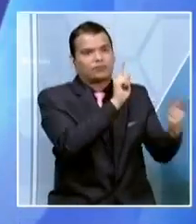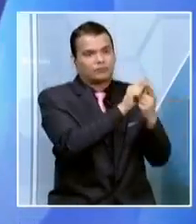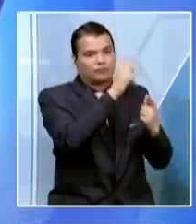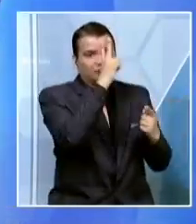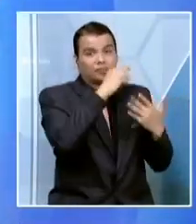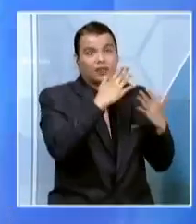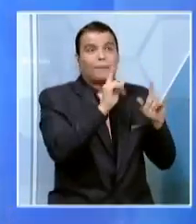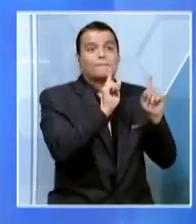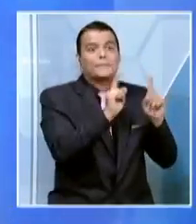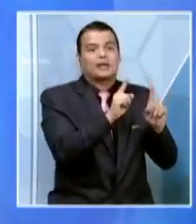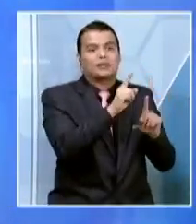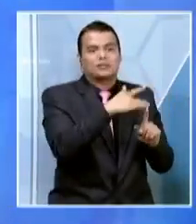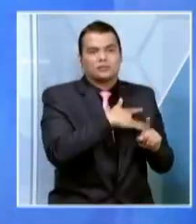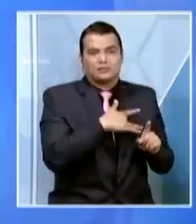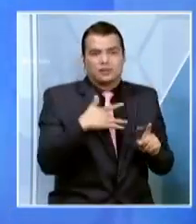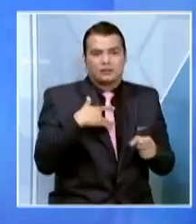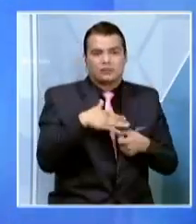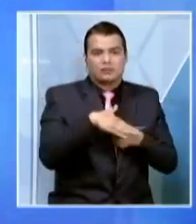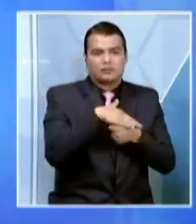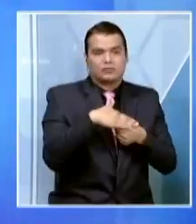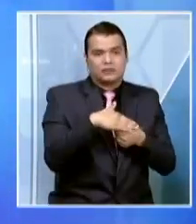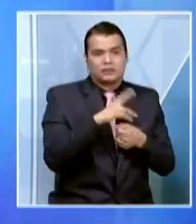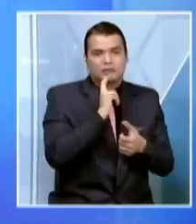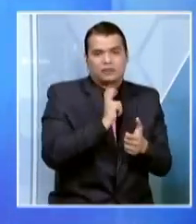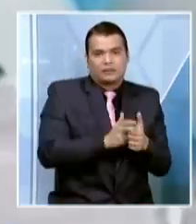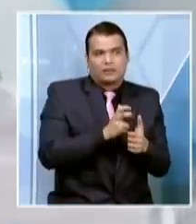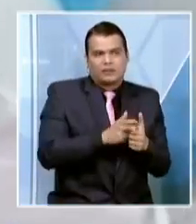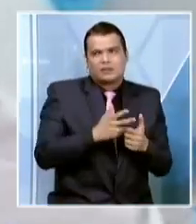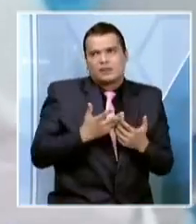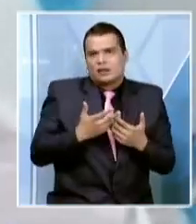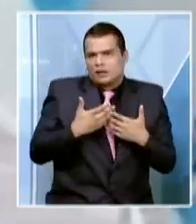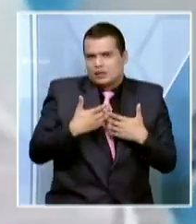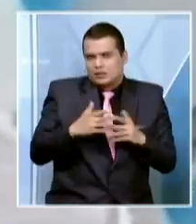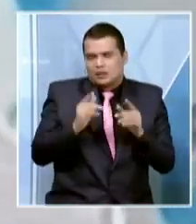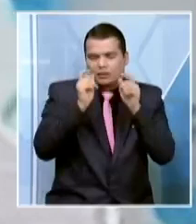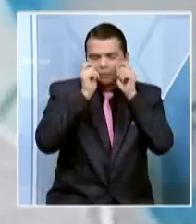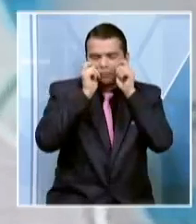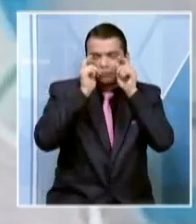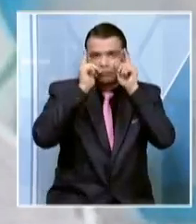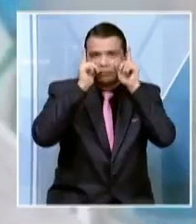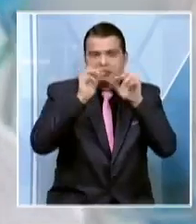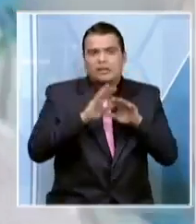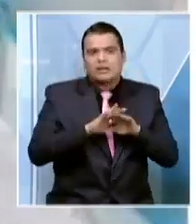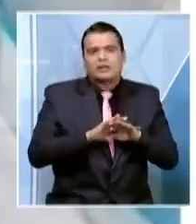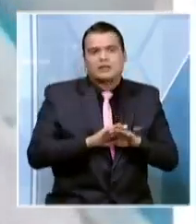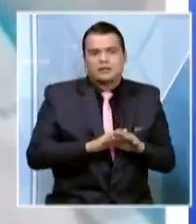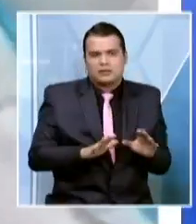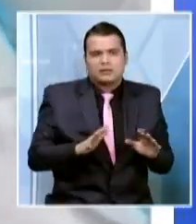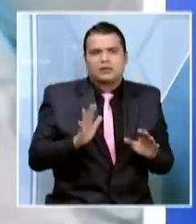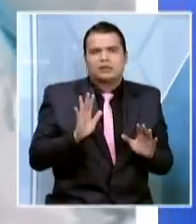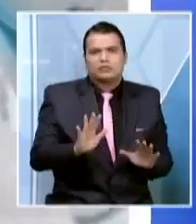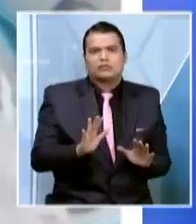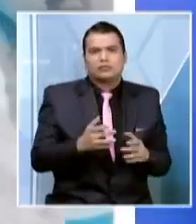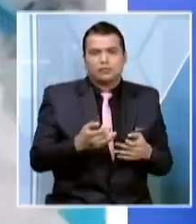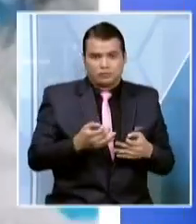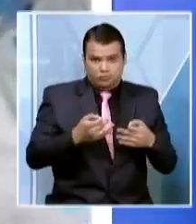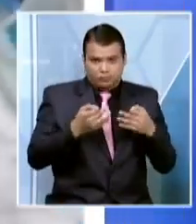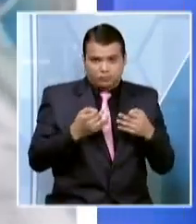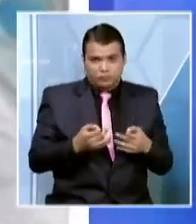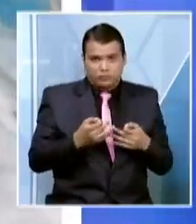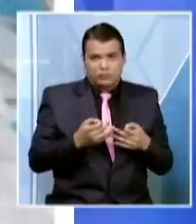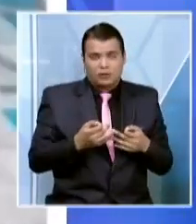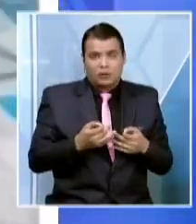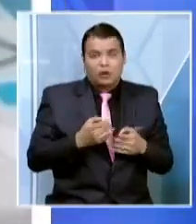del coma, se ha estado recuperando poco a poco. Sebastián aún no, neurológicamente no ha reaccionado